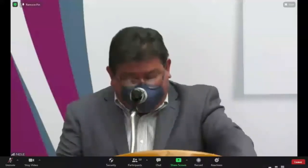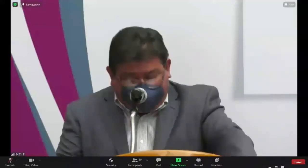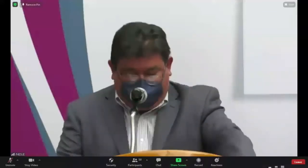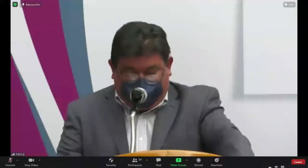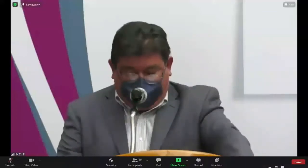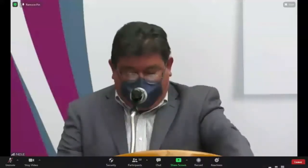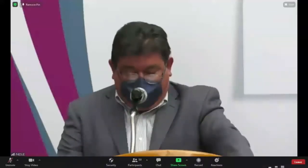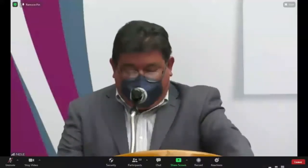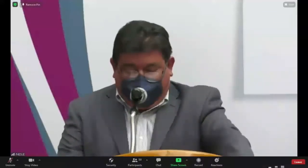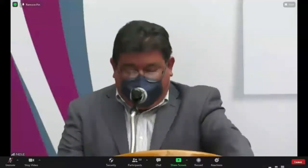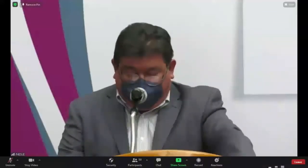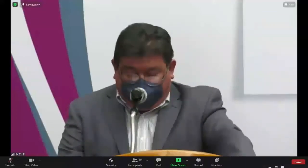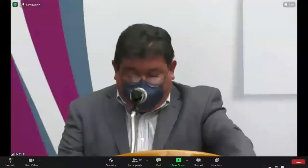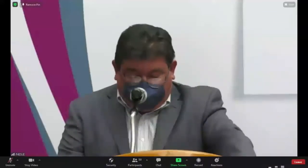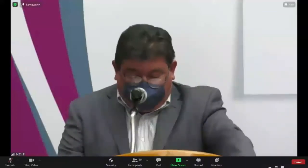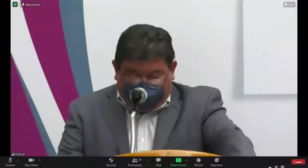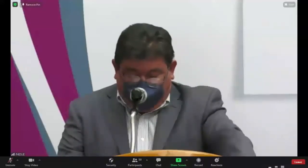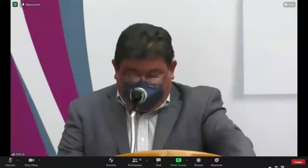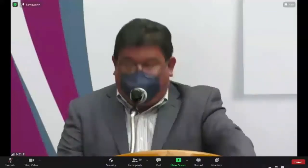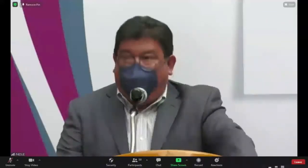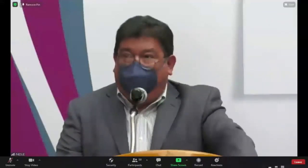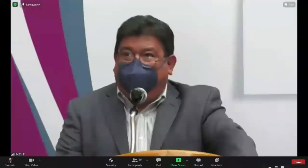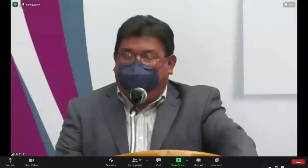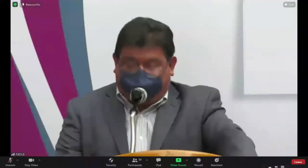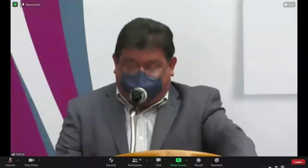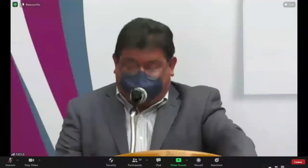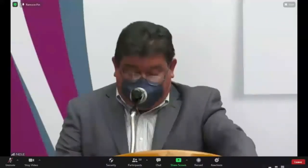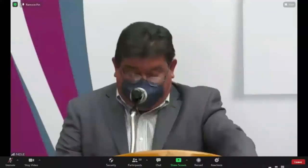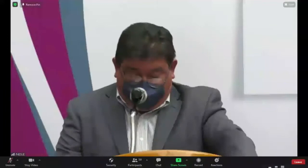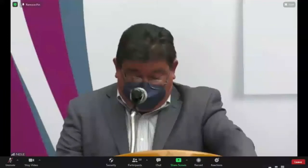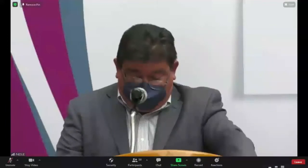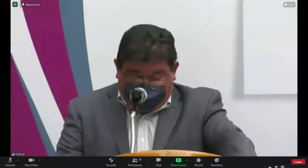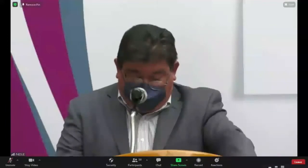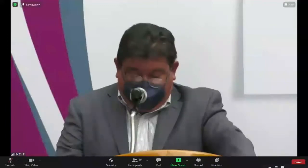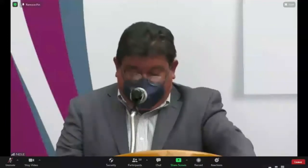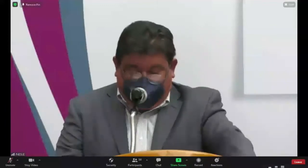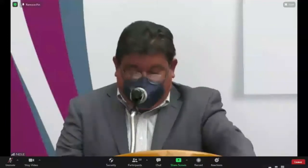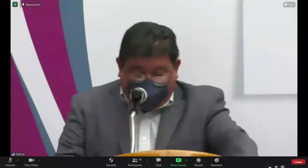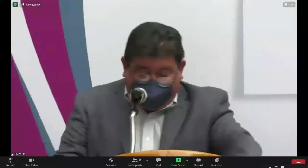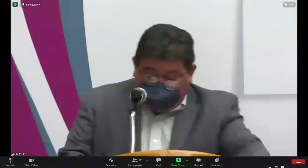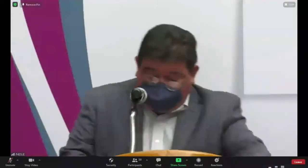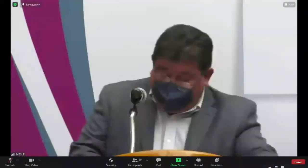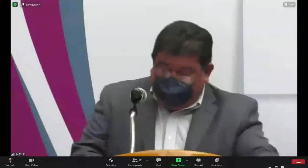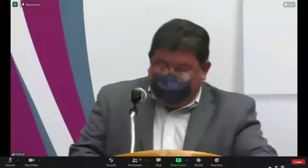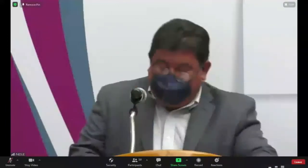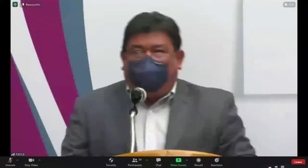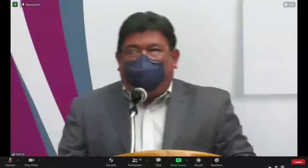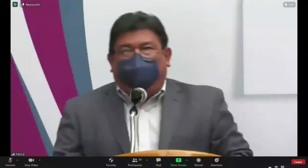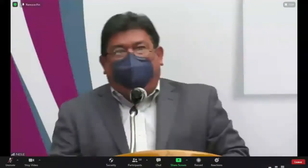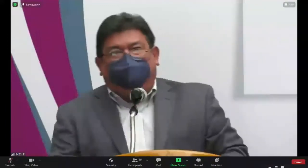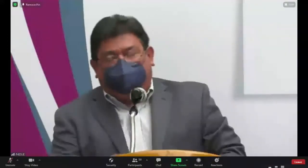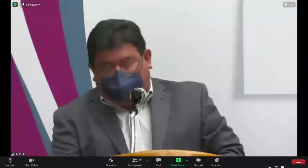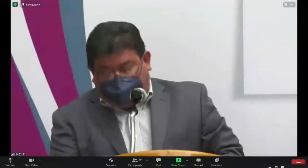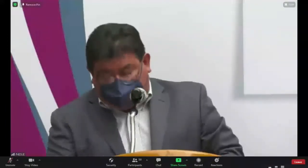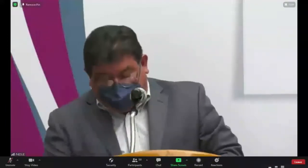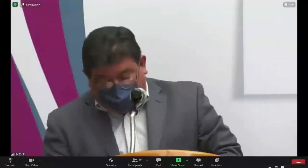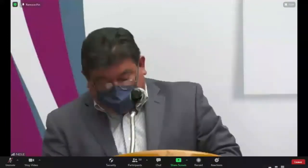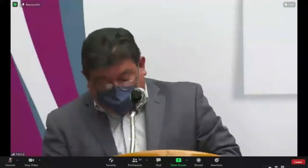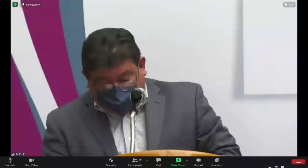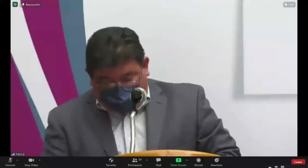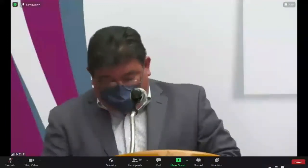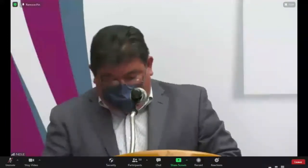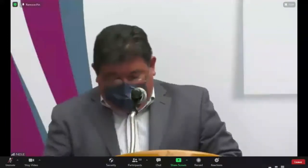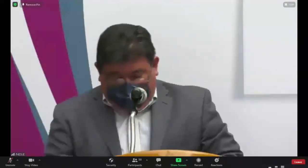ganancia y la especulación con los bienes estratégicos. Recuerden todos los procesos de